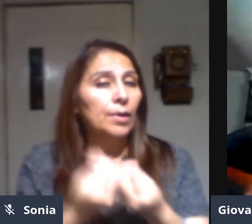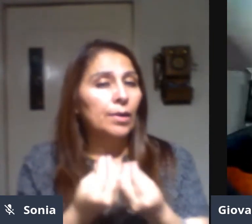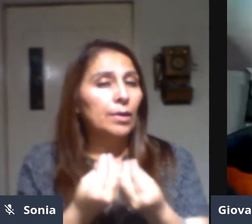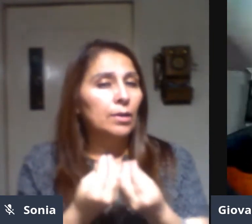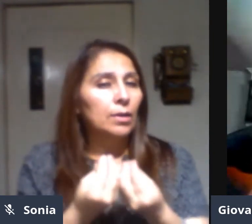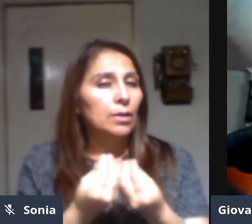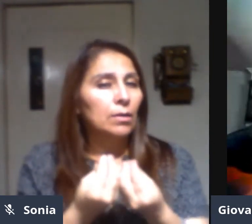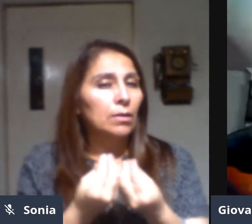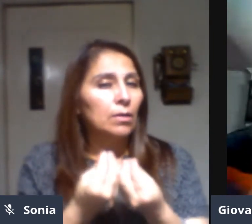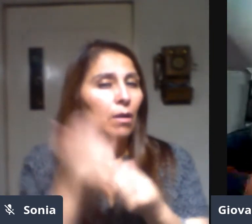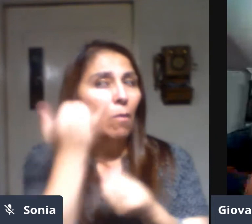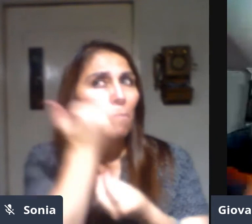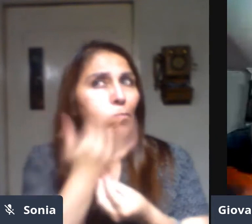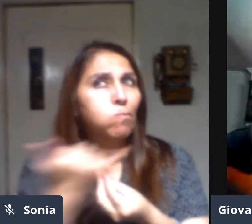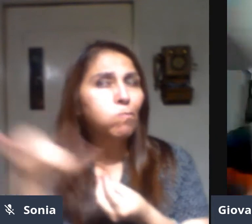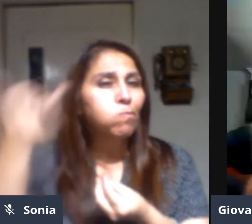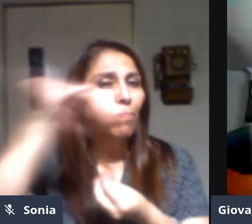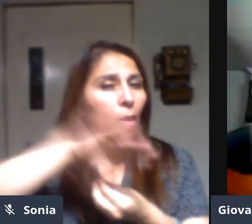ah